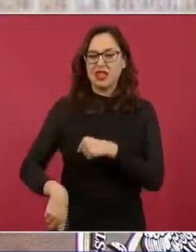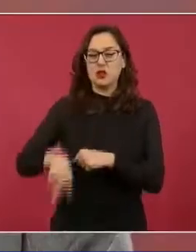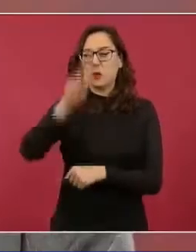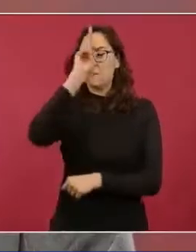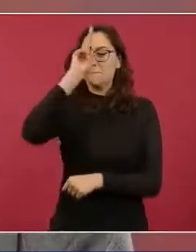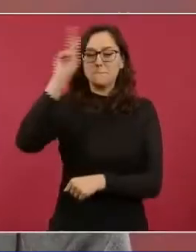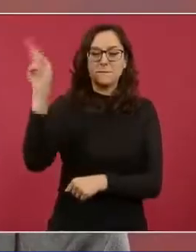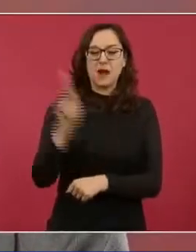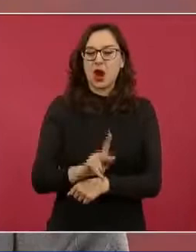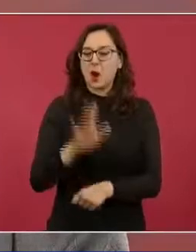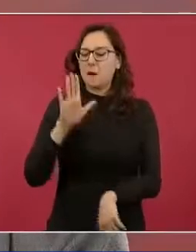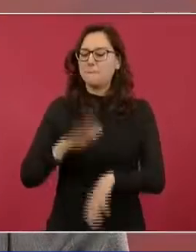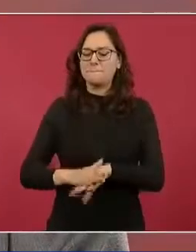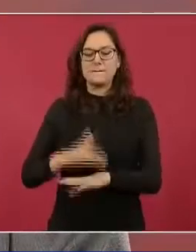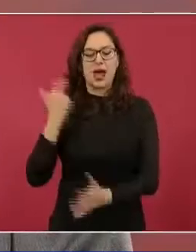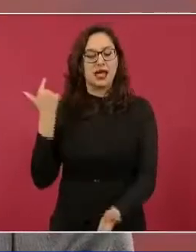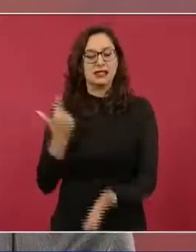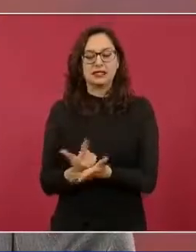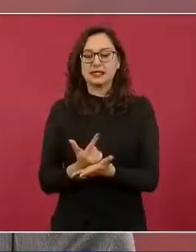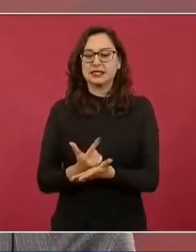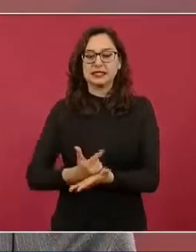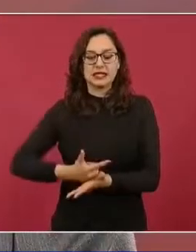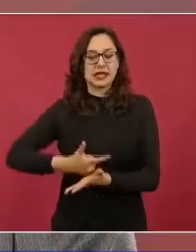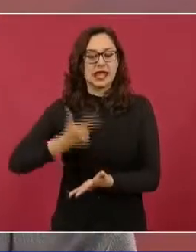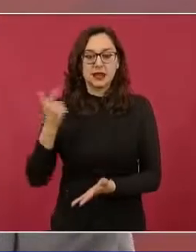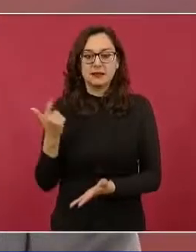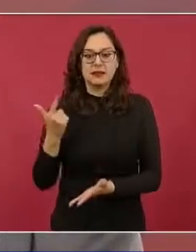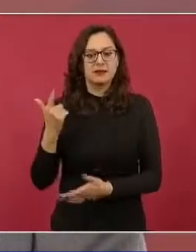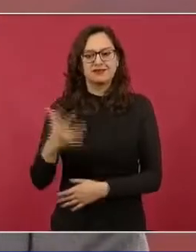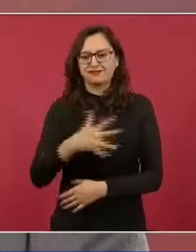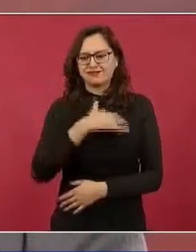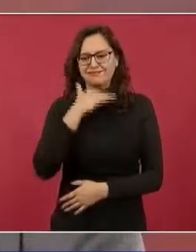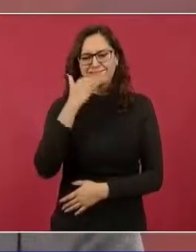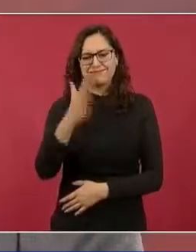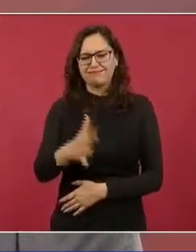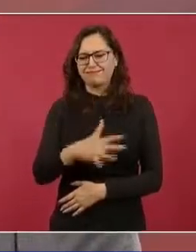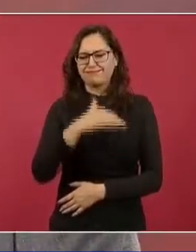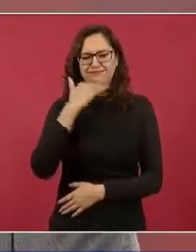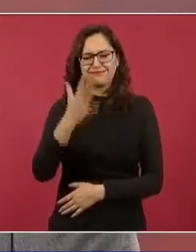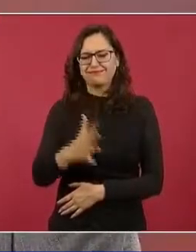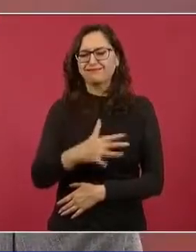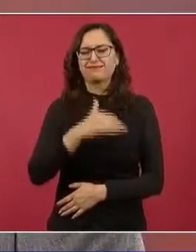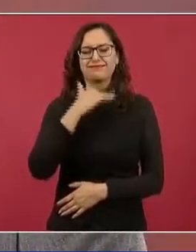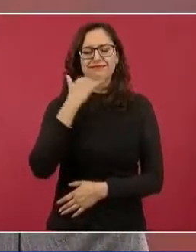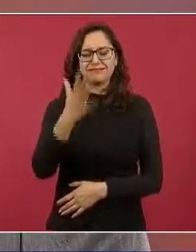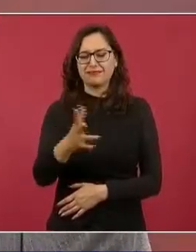¿qué es lo que dañó más? La corrupción.